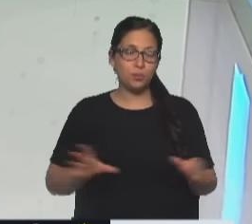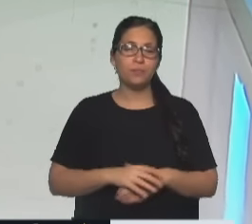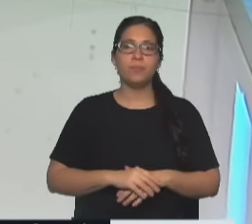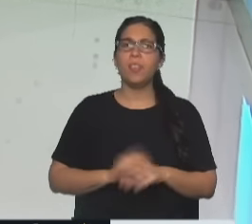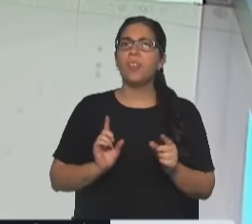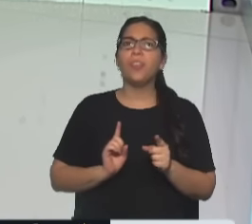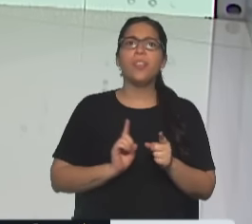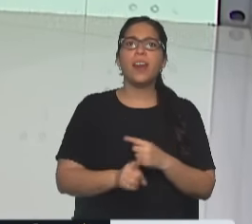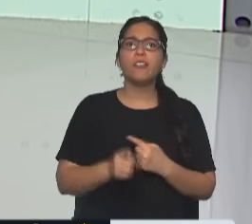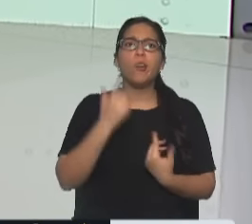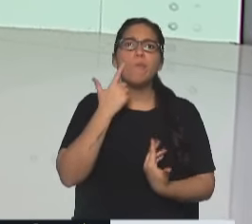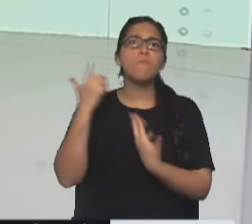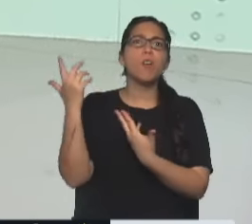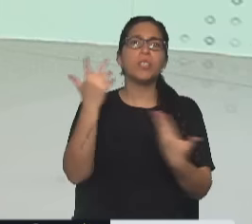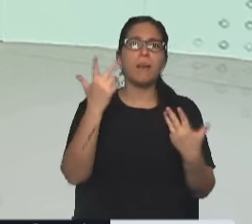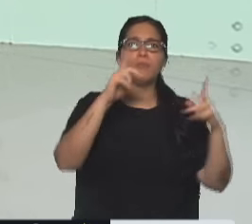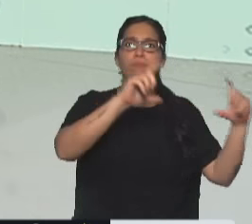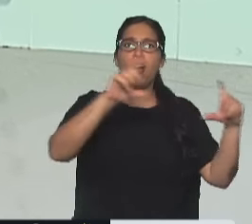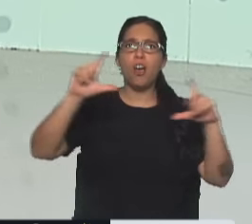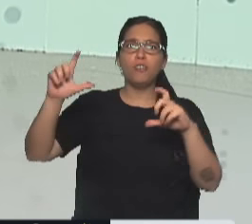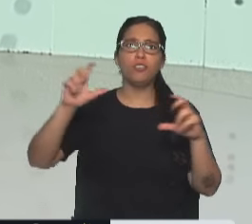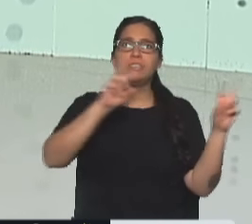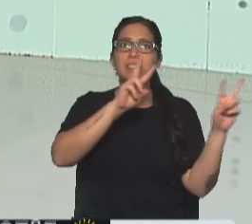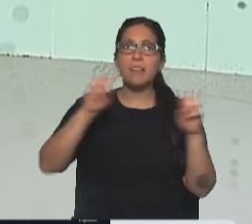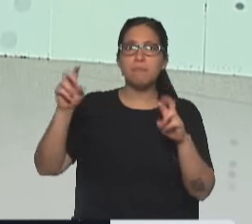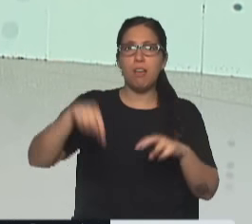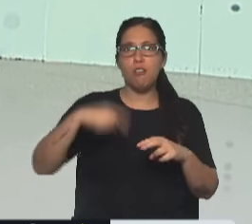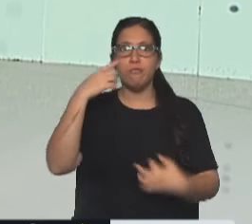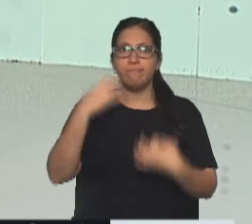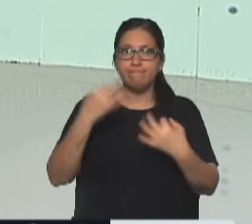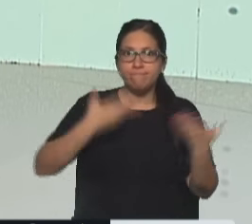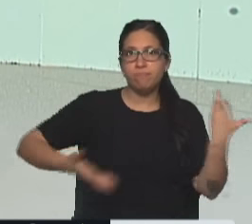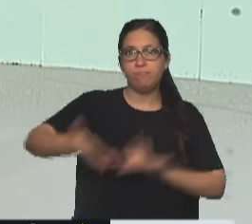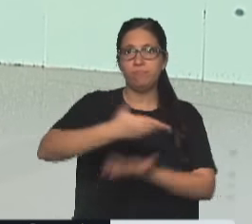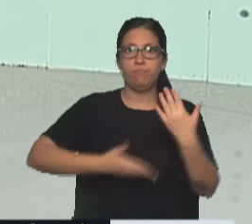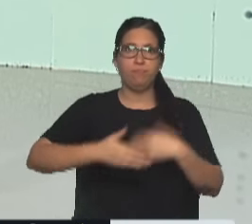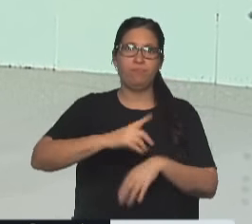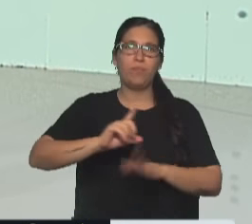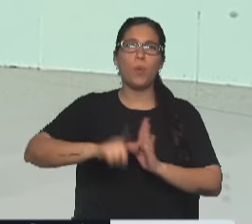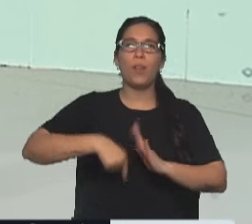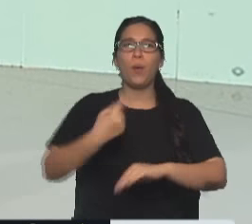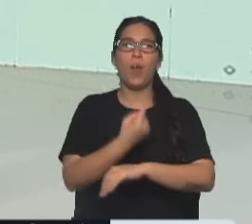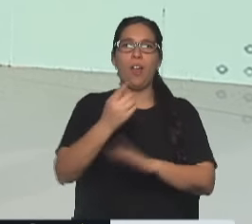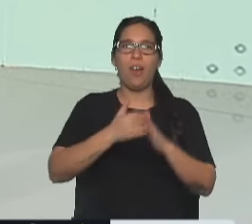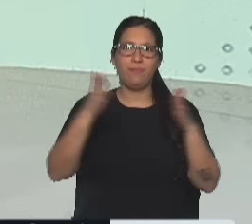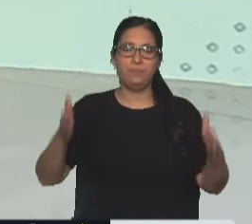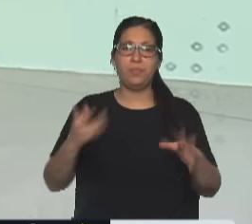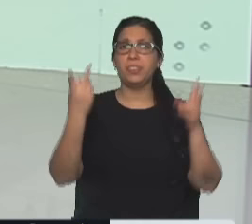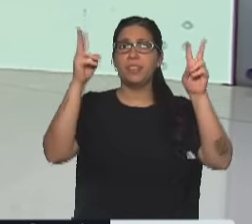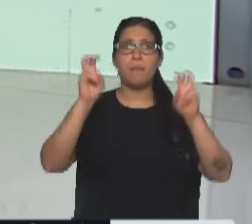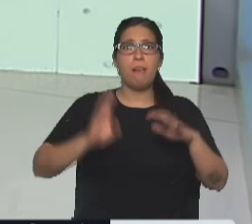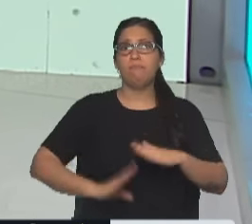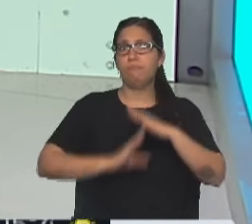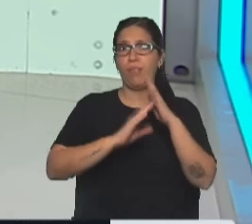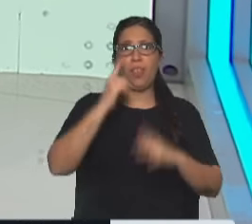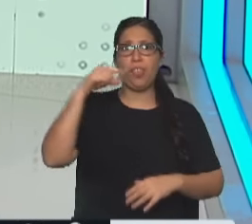mismo le proponemos compartir la agenda de los temas que estaremos analizando en la próxima hora. Primer tema central de nuestra